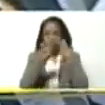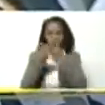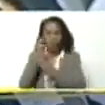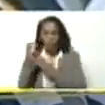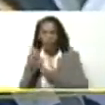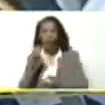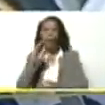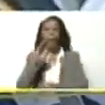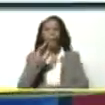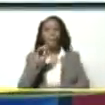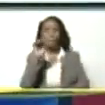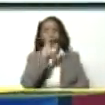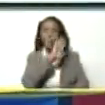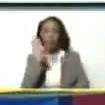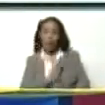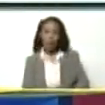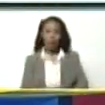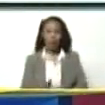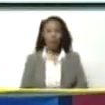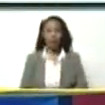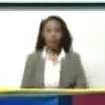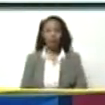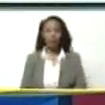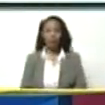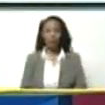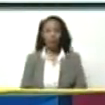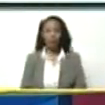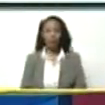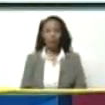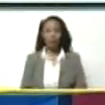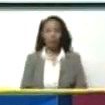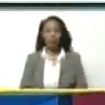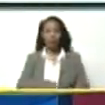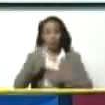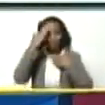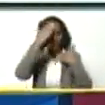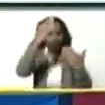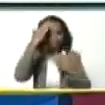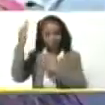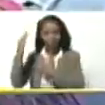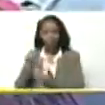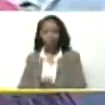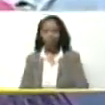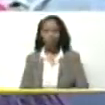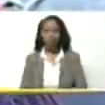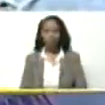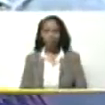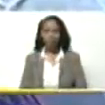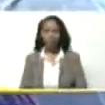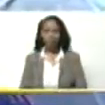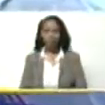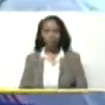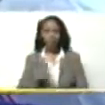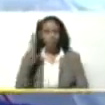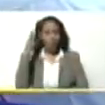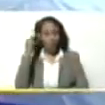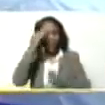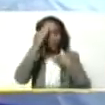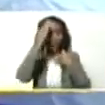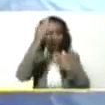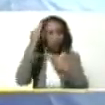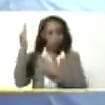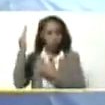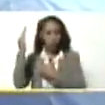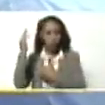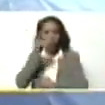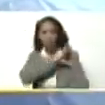Belice, Nicole Solano. Nicole, saludo. A Anastasia Pirogova,